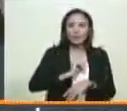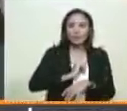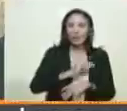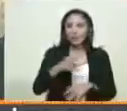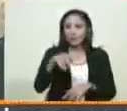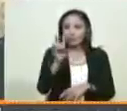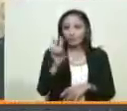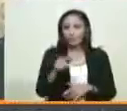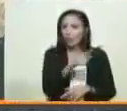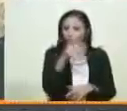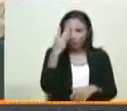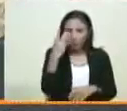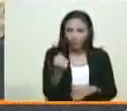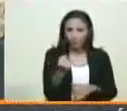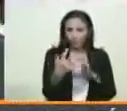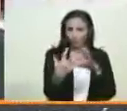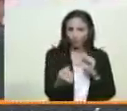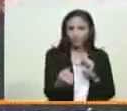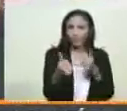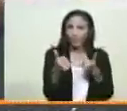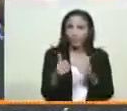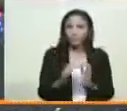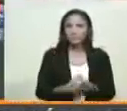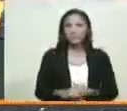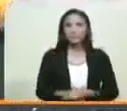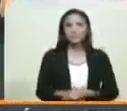¿Ustedes me entienden?